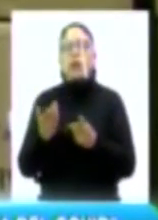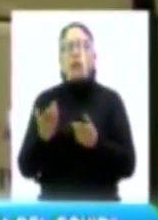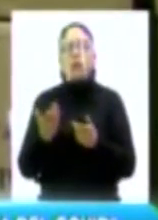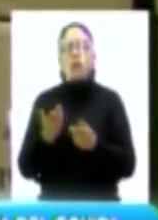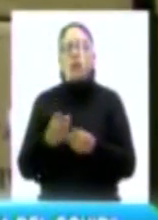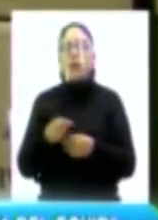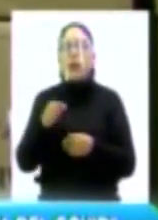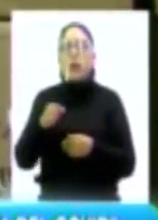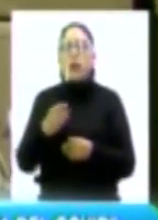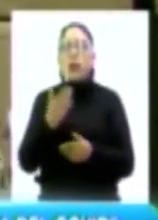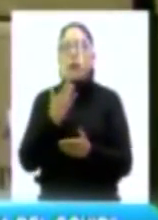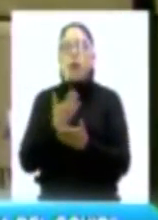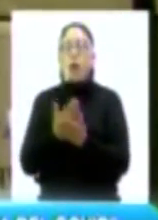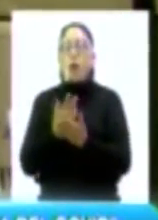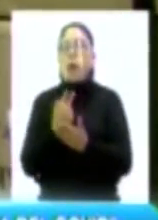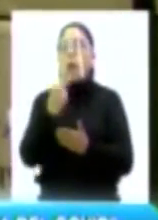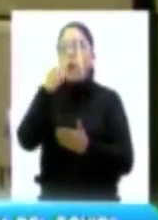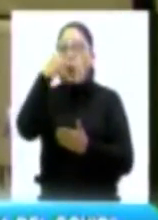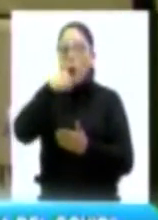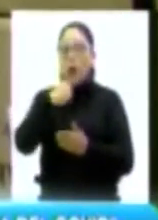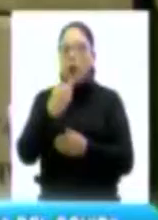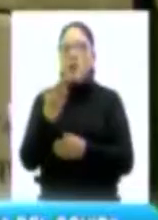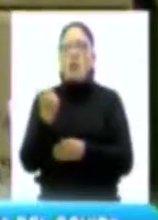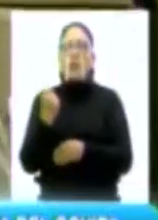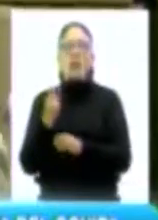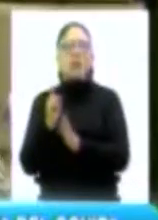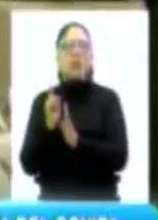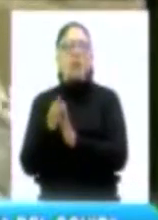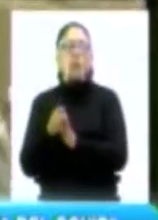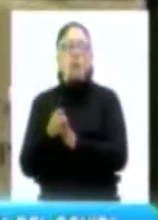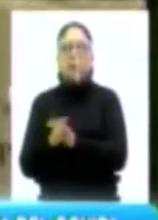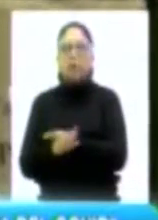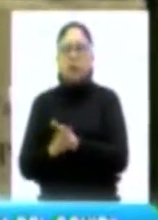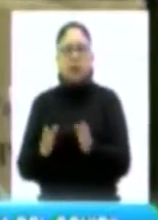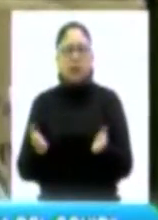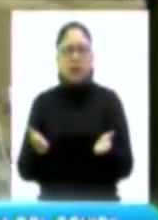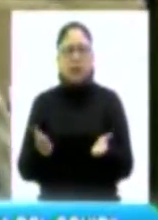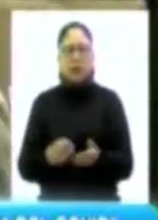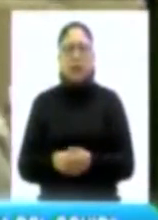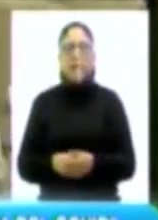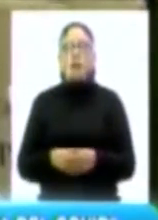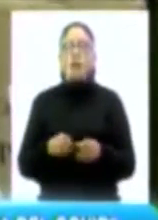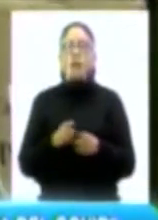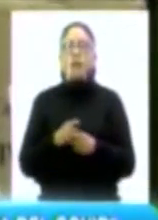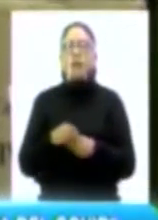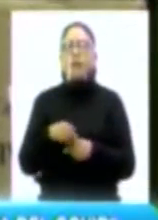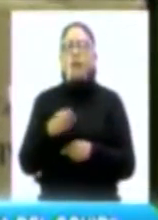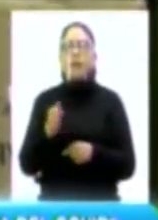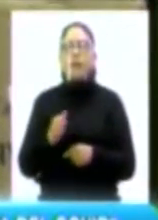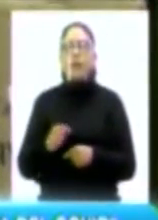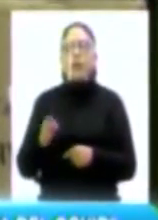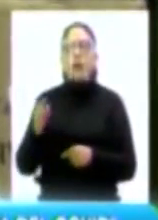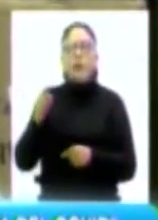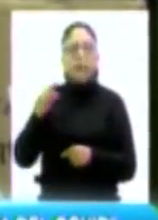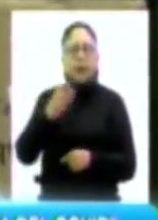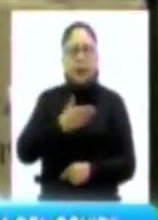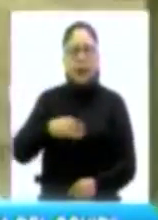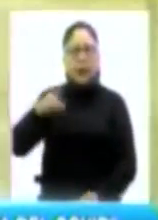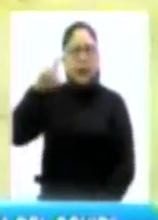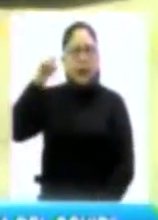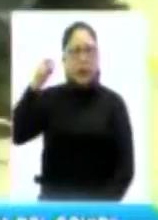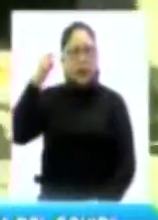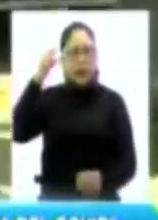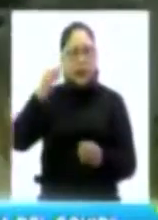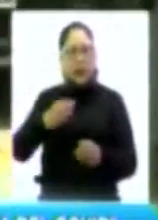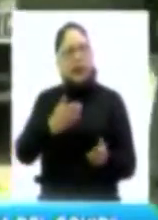15 minutos. Entonces, ¿cuál es la ventaja de tener que traer al país por una decisión del presidente Luis